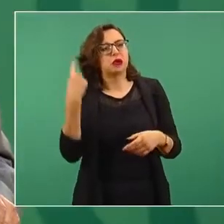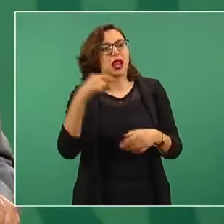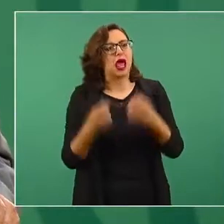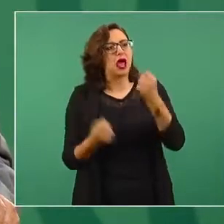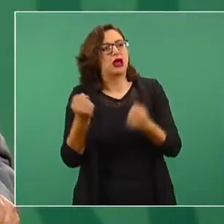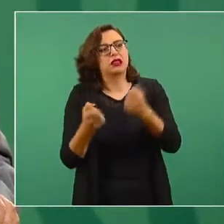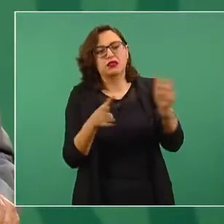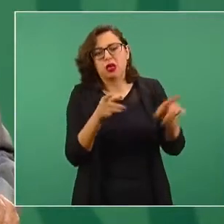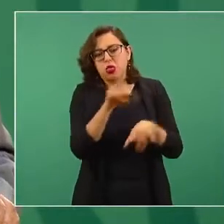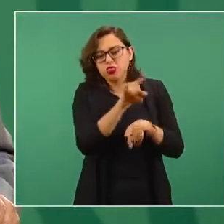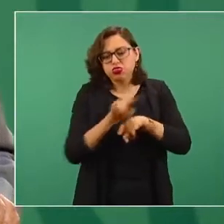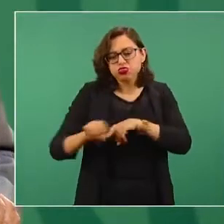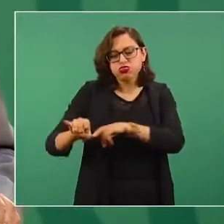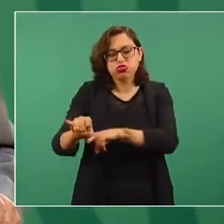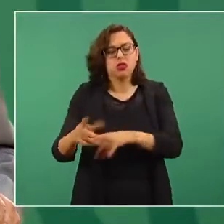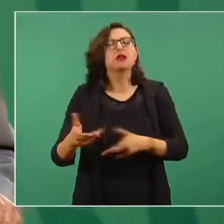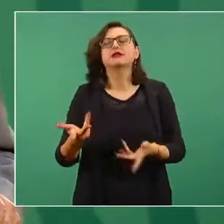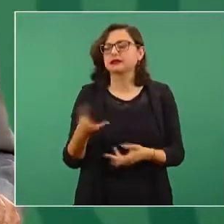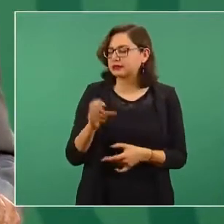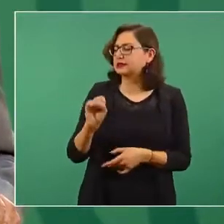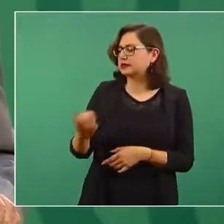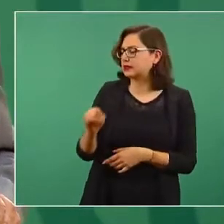Que son la mayoría,